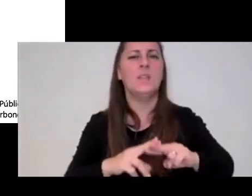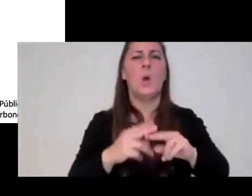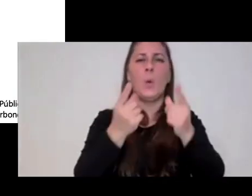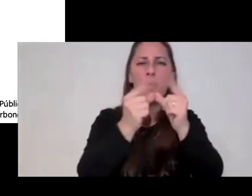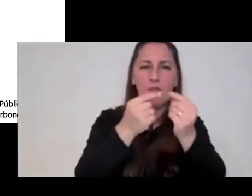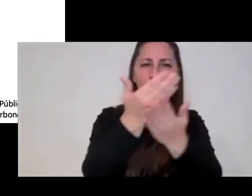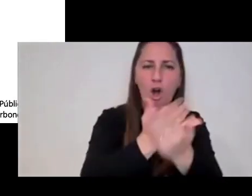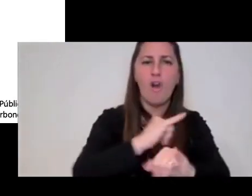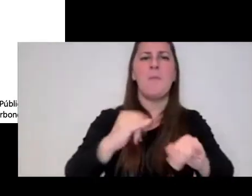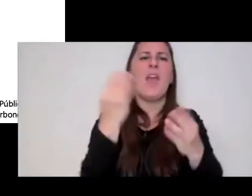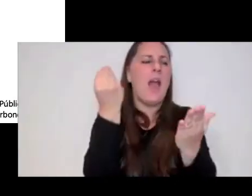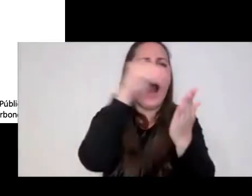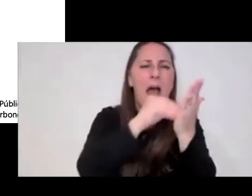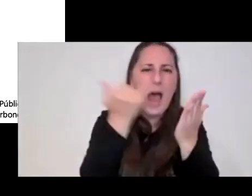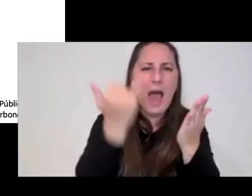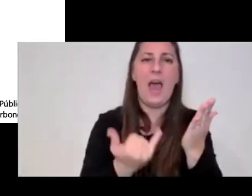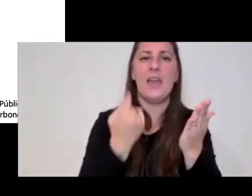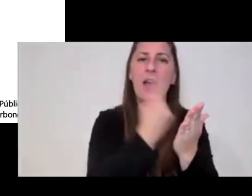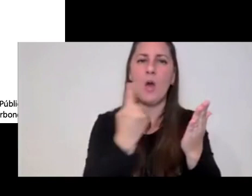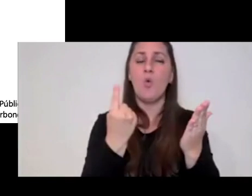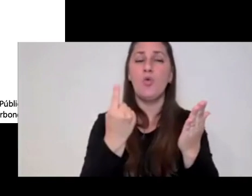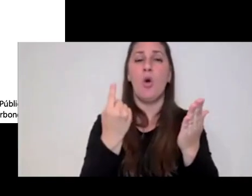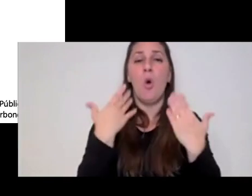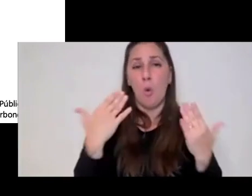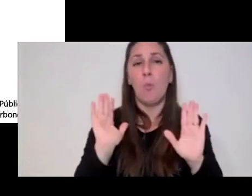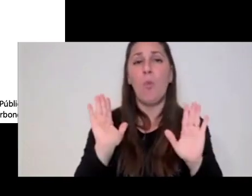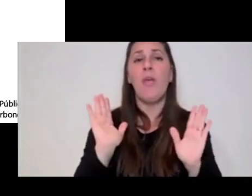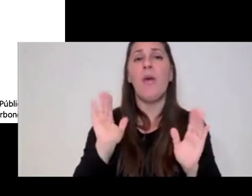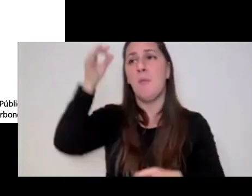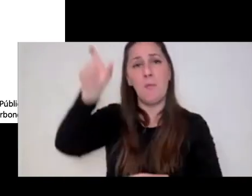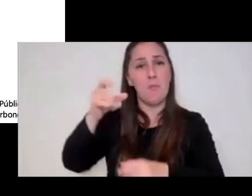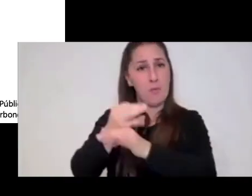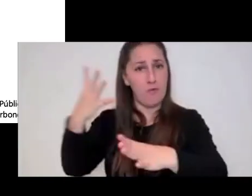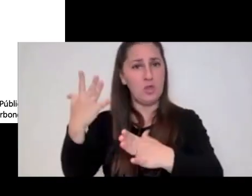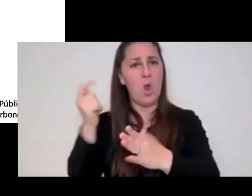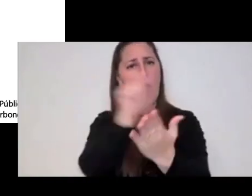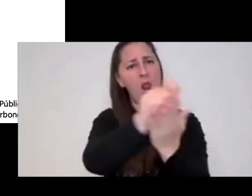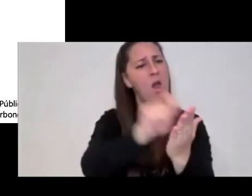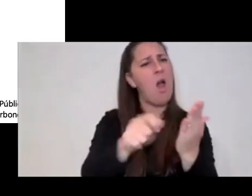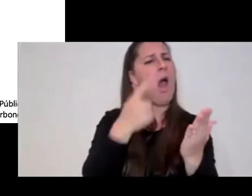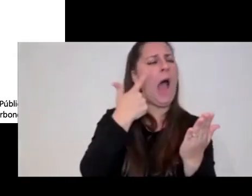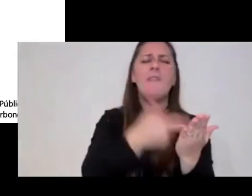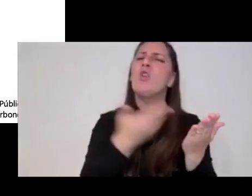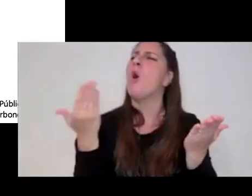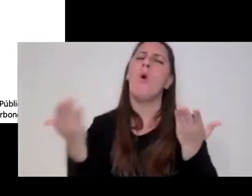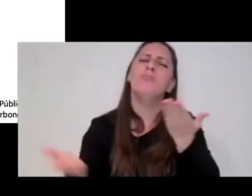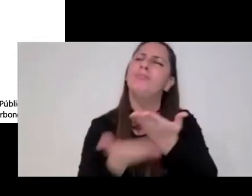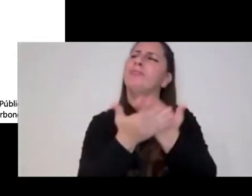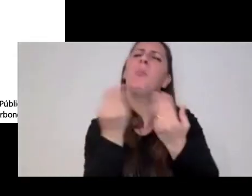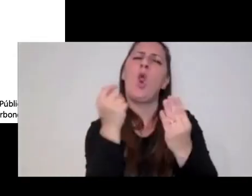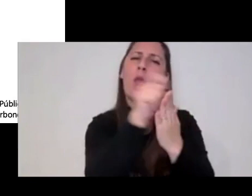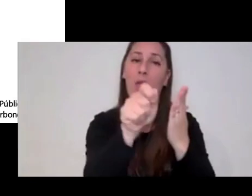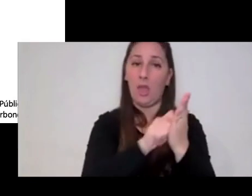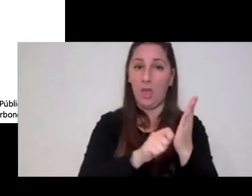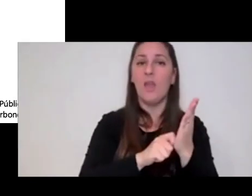contenido, y si se quiere llamar al profesional que lo ha emitido para ver cuál ha sido el sustento, le estaremos básicamente dando